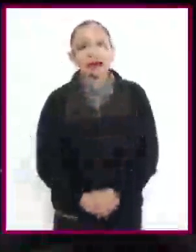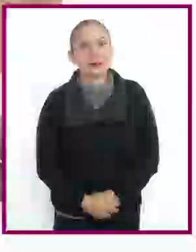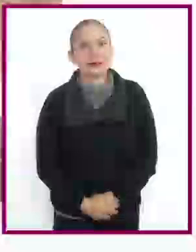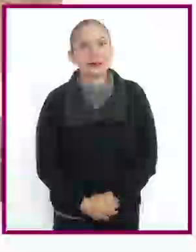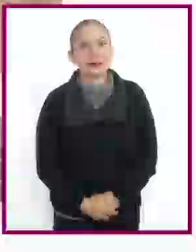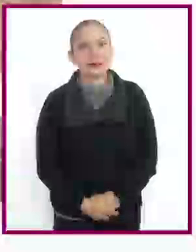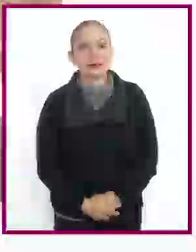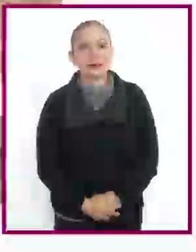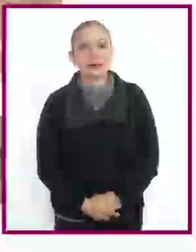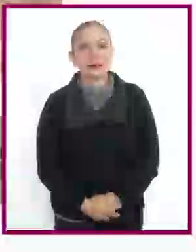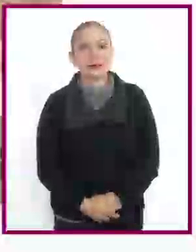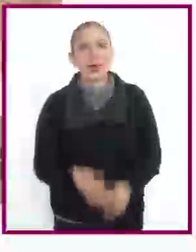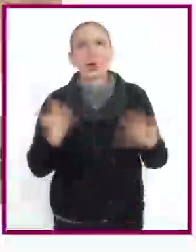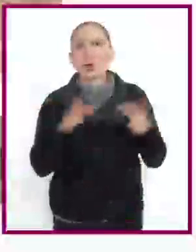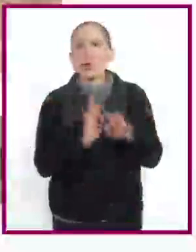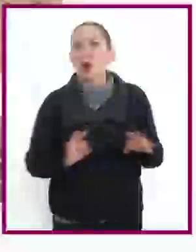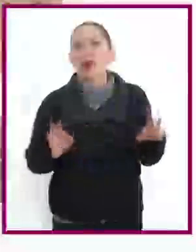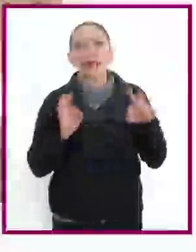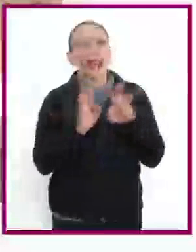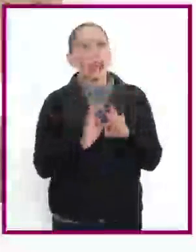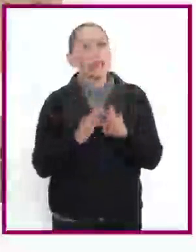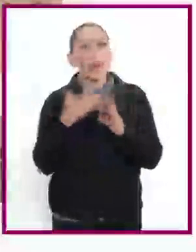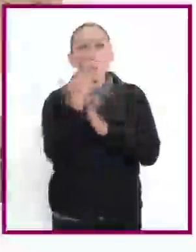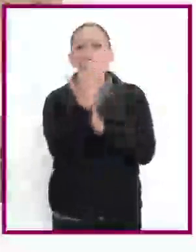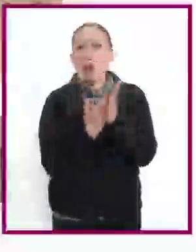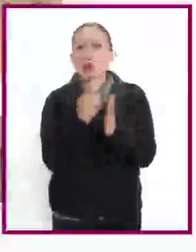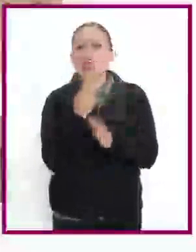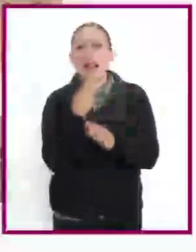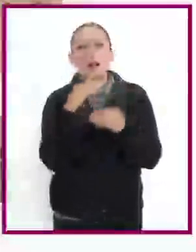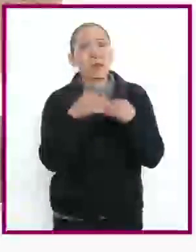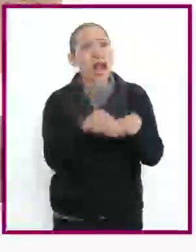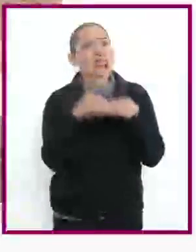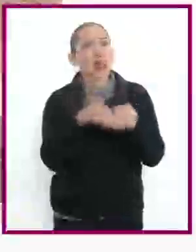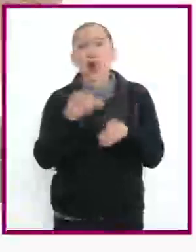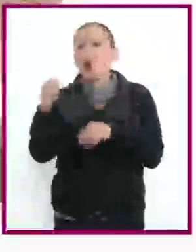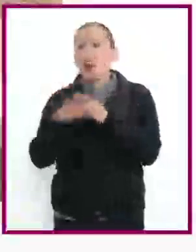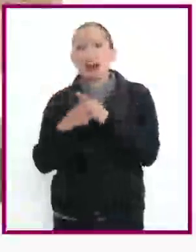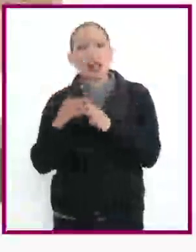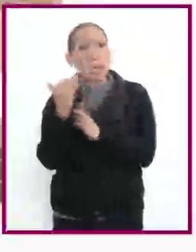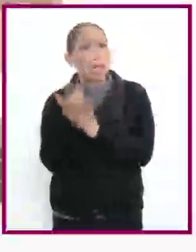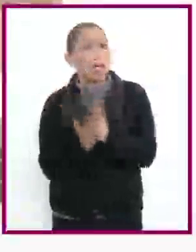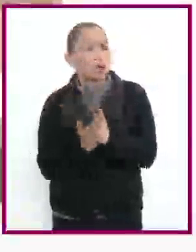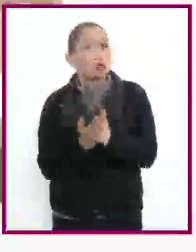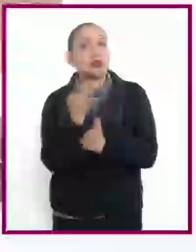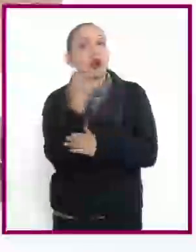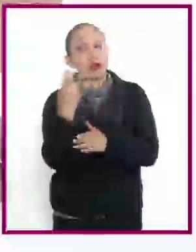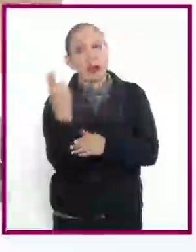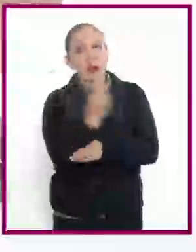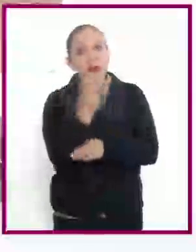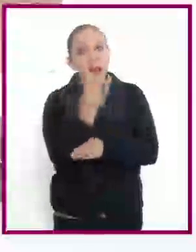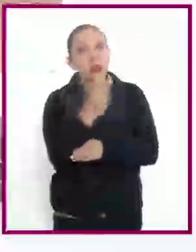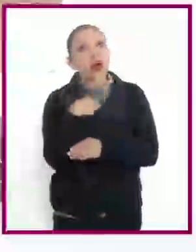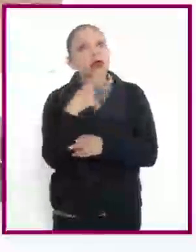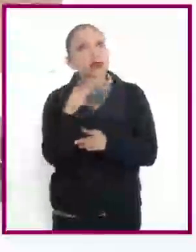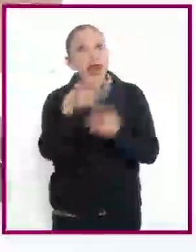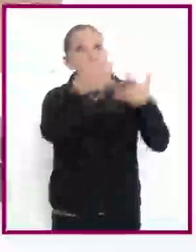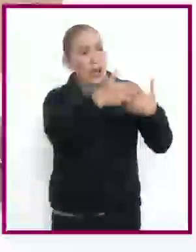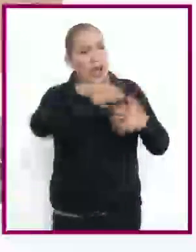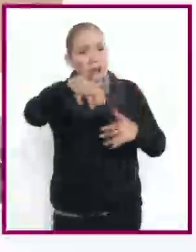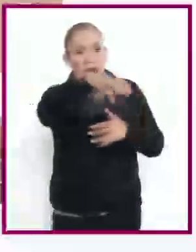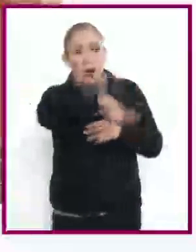otros países adoptaran estas medidas, se reduciría considerablemente la acumulación de plásticos y se promoverían